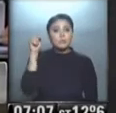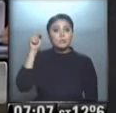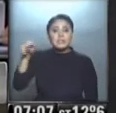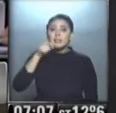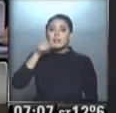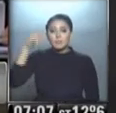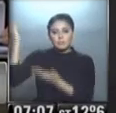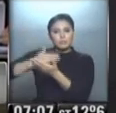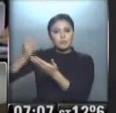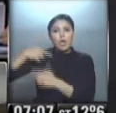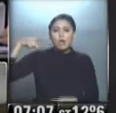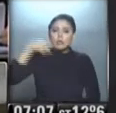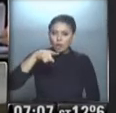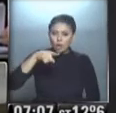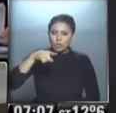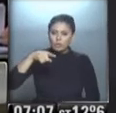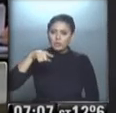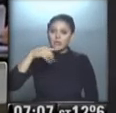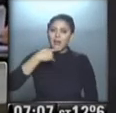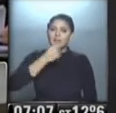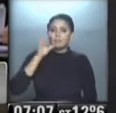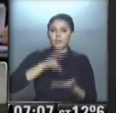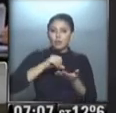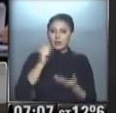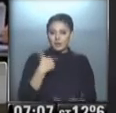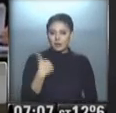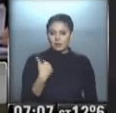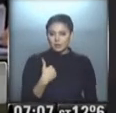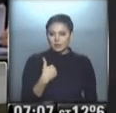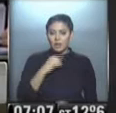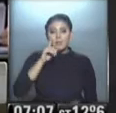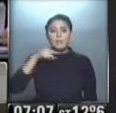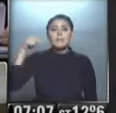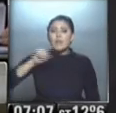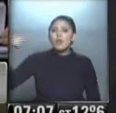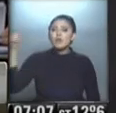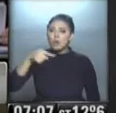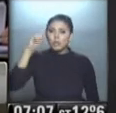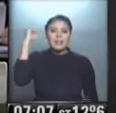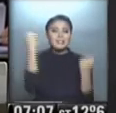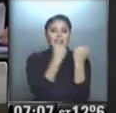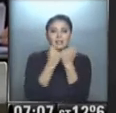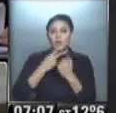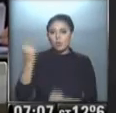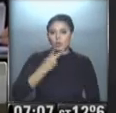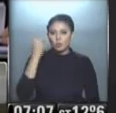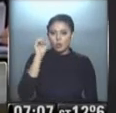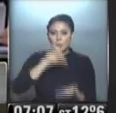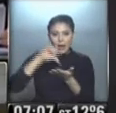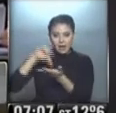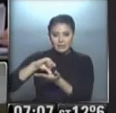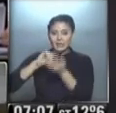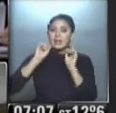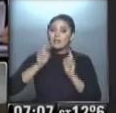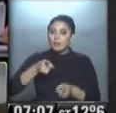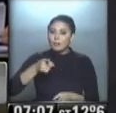la soberanía ambiental de la República Argentina. Viola los tratados entre ambas naciones y la propia